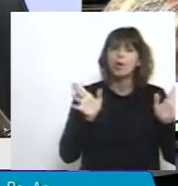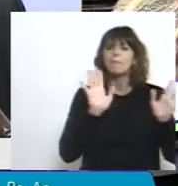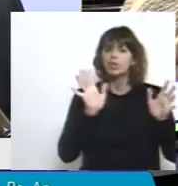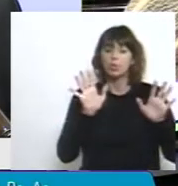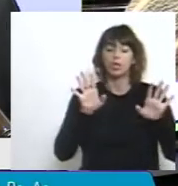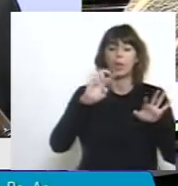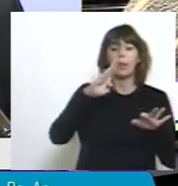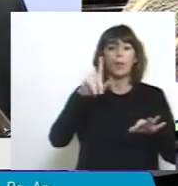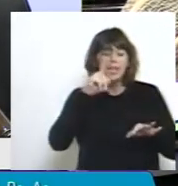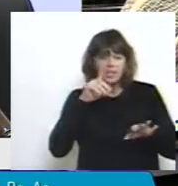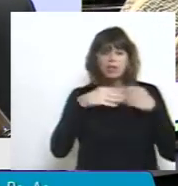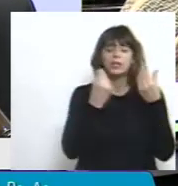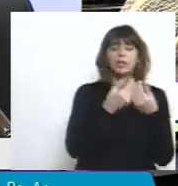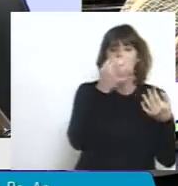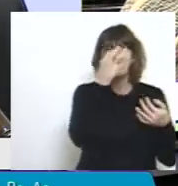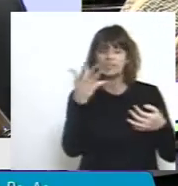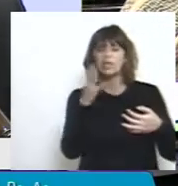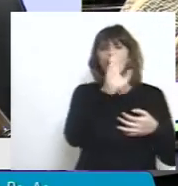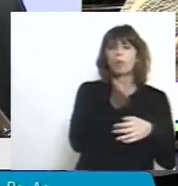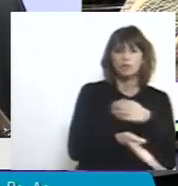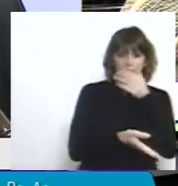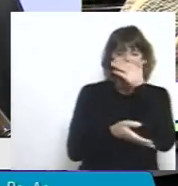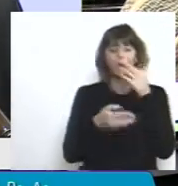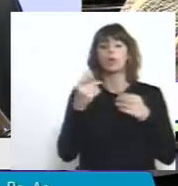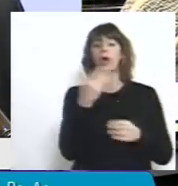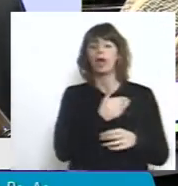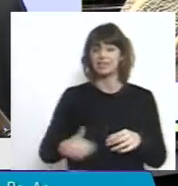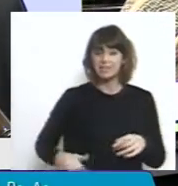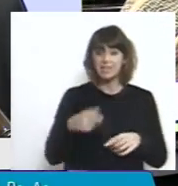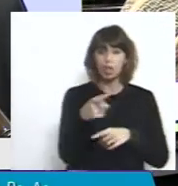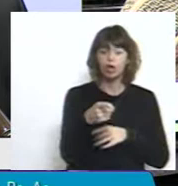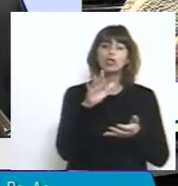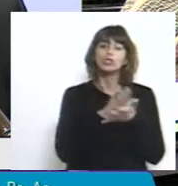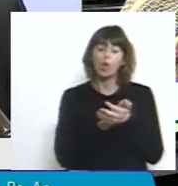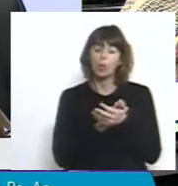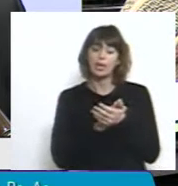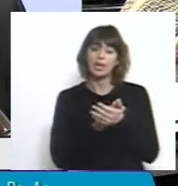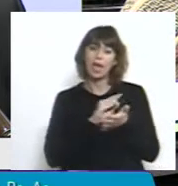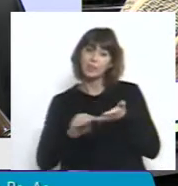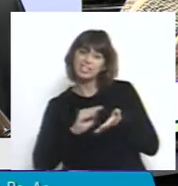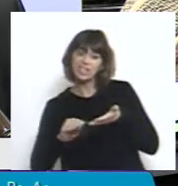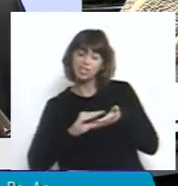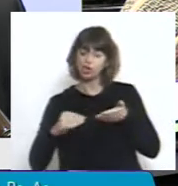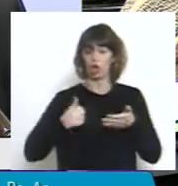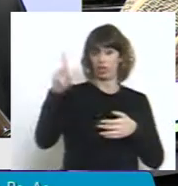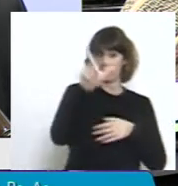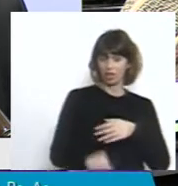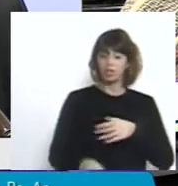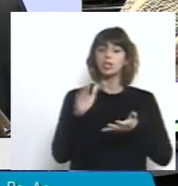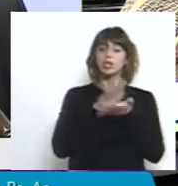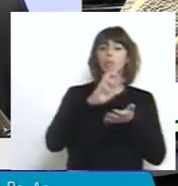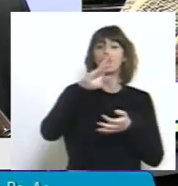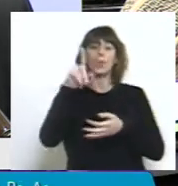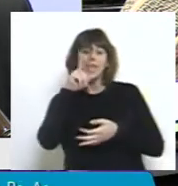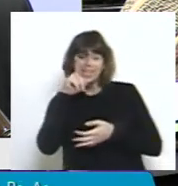producto. La participación del Estado, de la Administración Nacional, en el Producto Bruto de la Argentina de